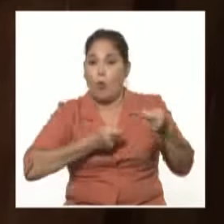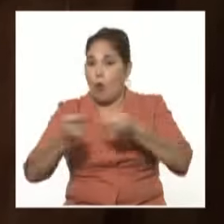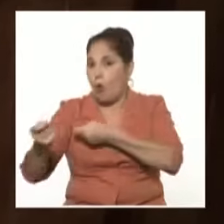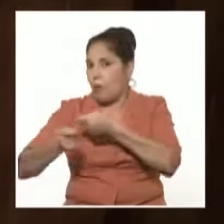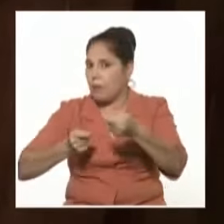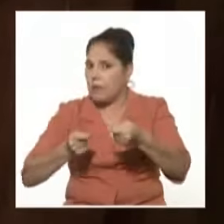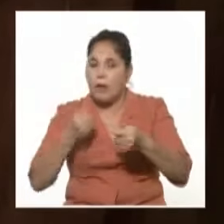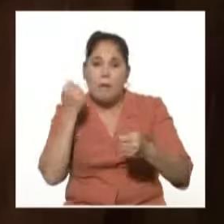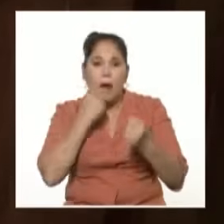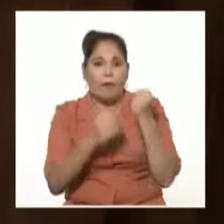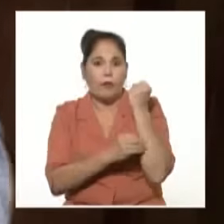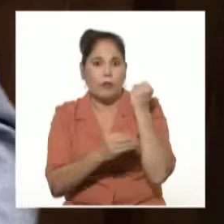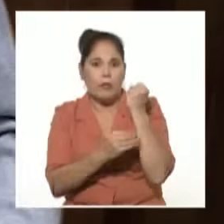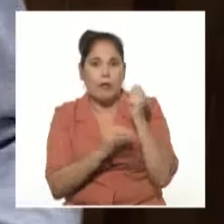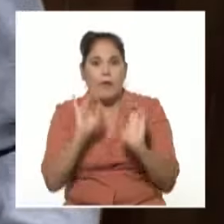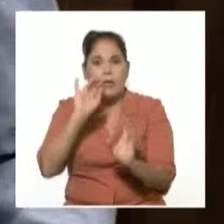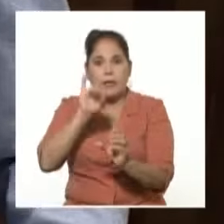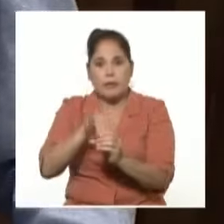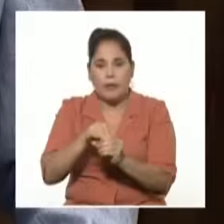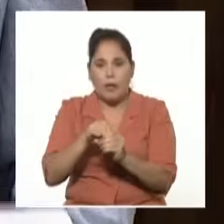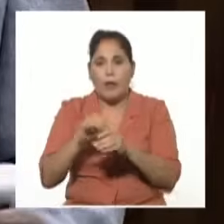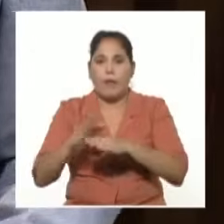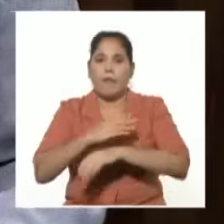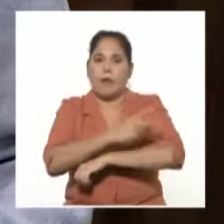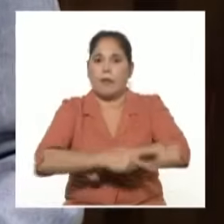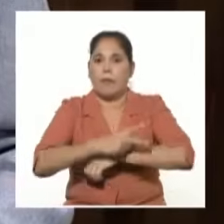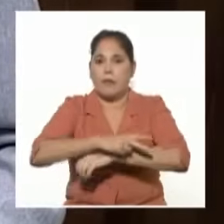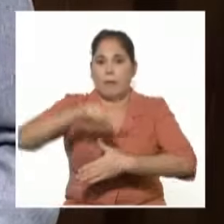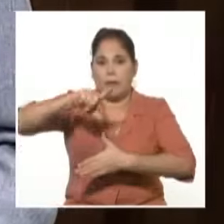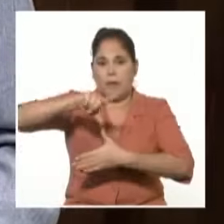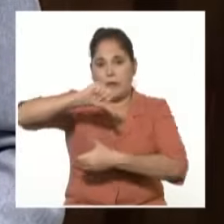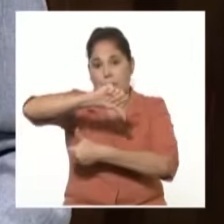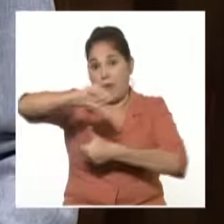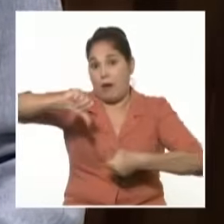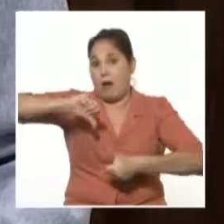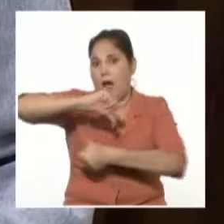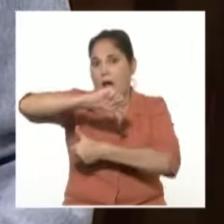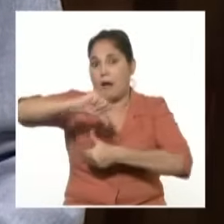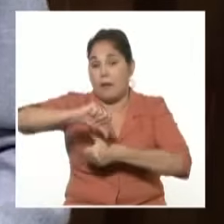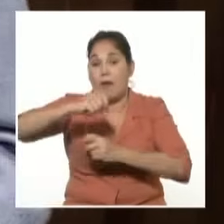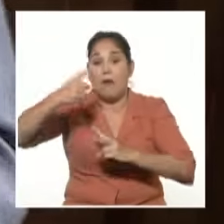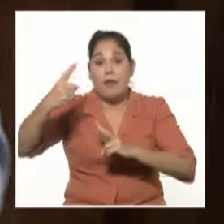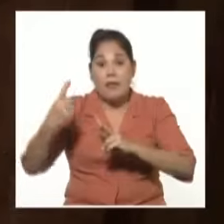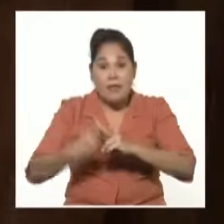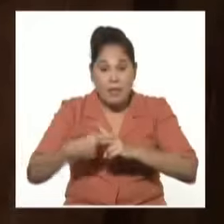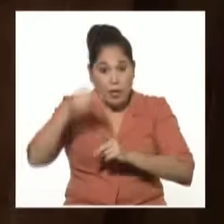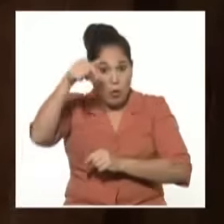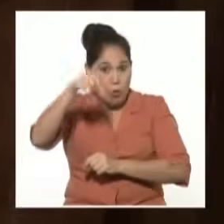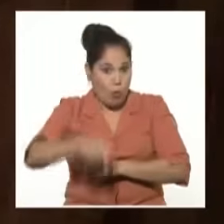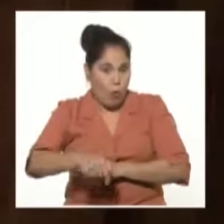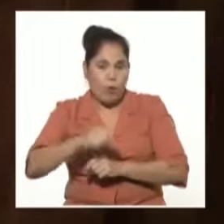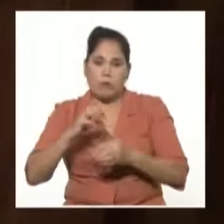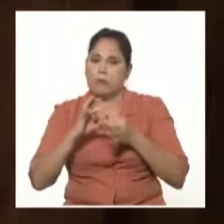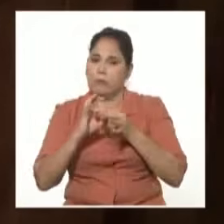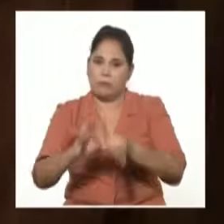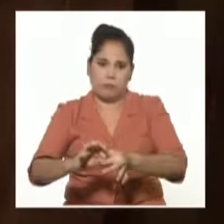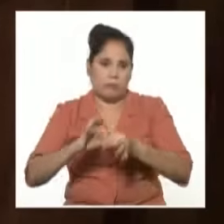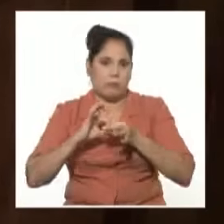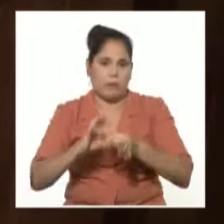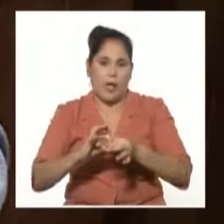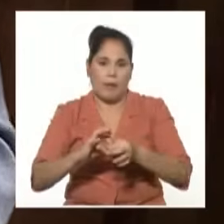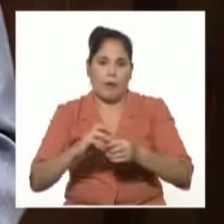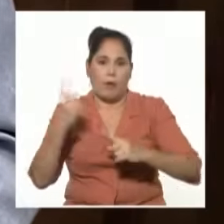y fortaleciendo la integración con las naciones hermanas de América Latina, el Caribe, hoy bajo una grave amenaza de